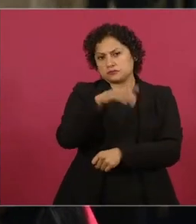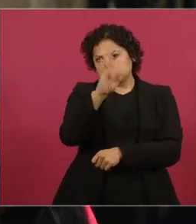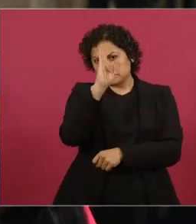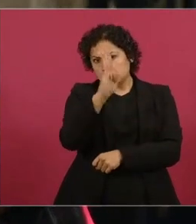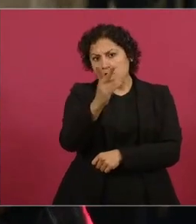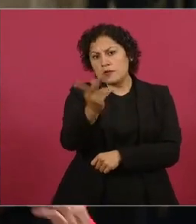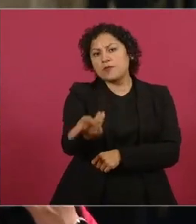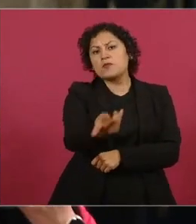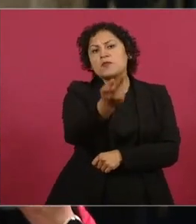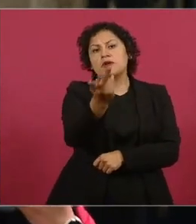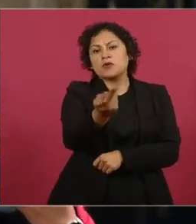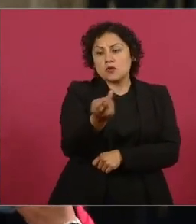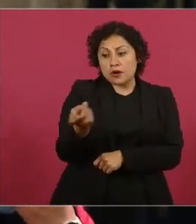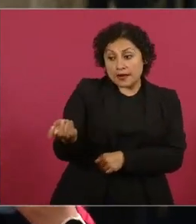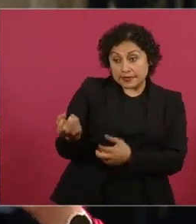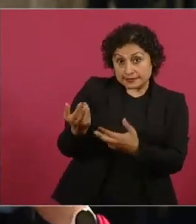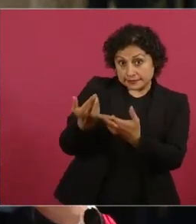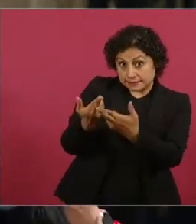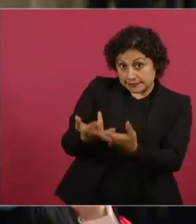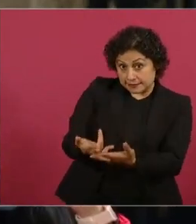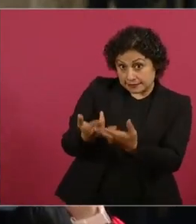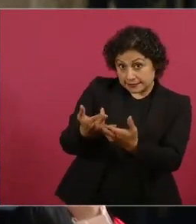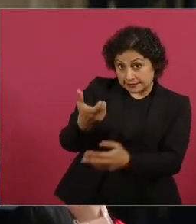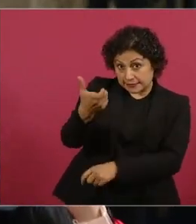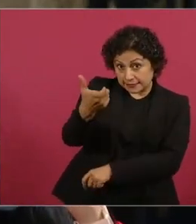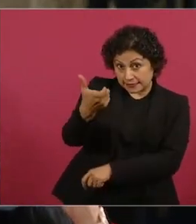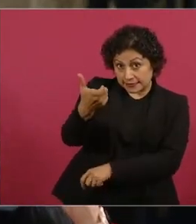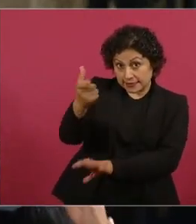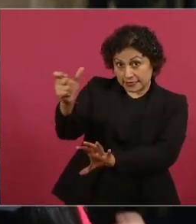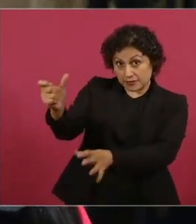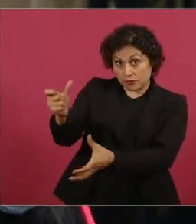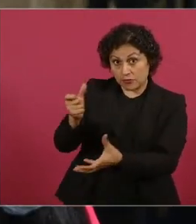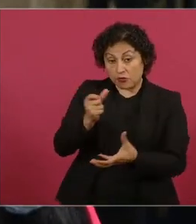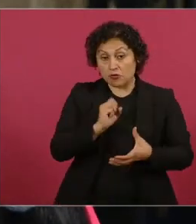este dinero se regresa